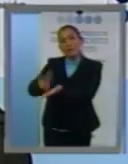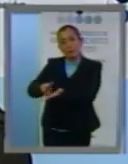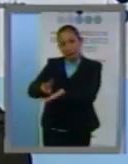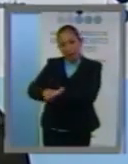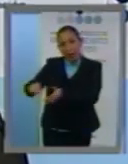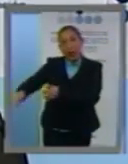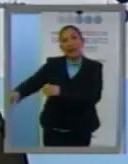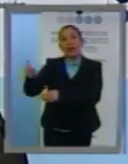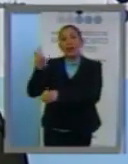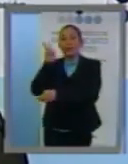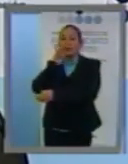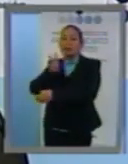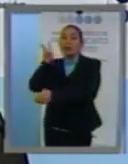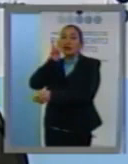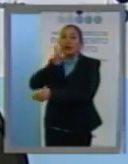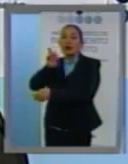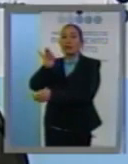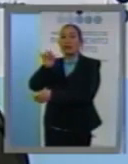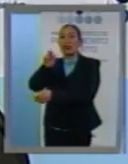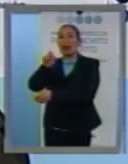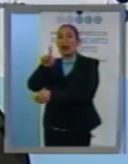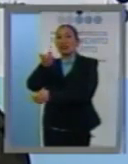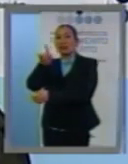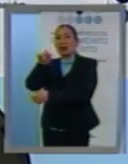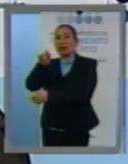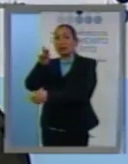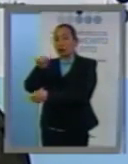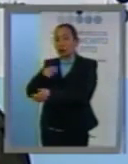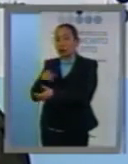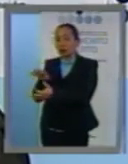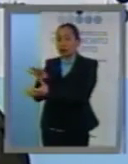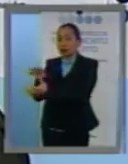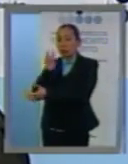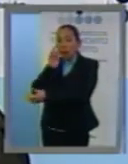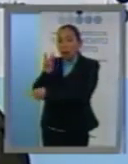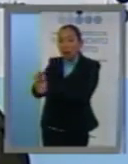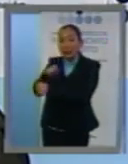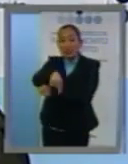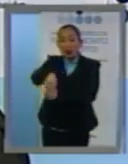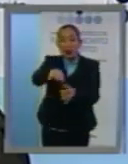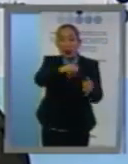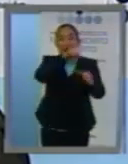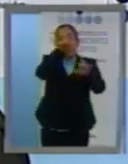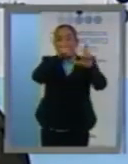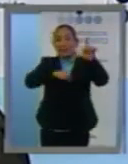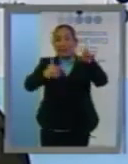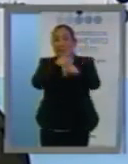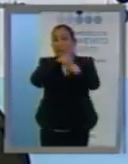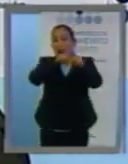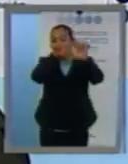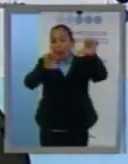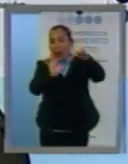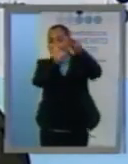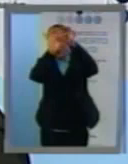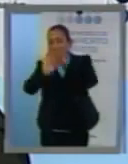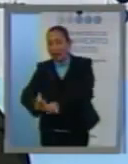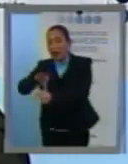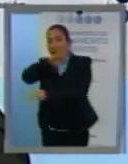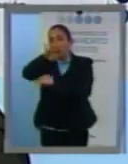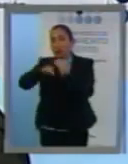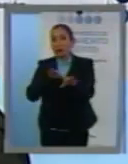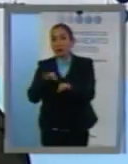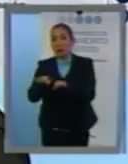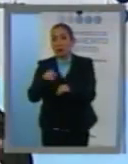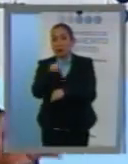de Fiscalización. Y esto implica una coordinación nacional de todos los entes que participamos en la auditoría